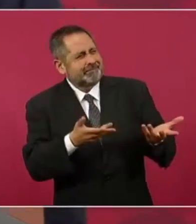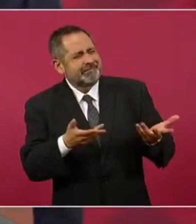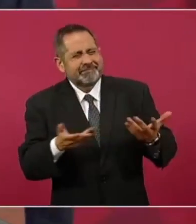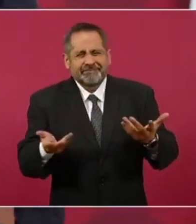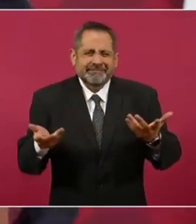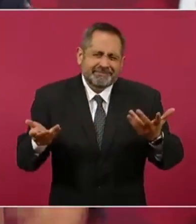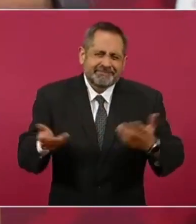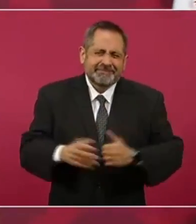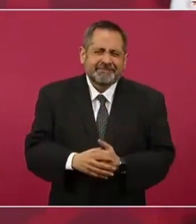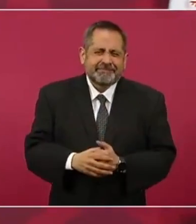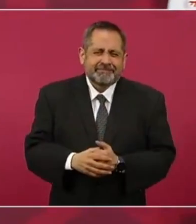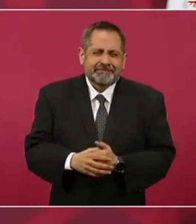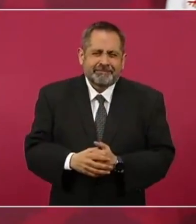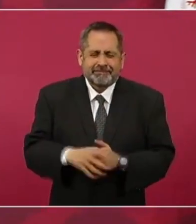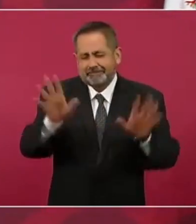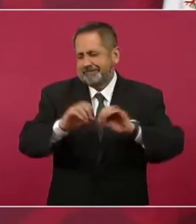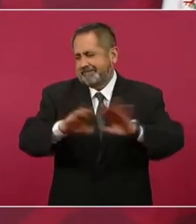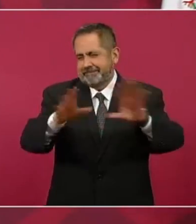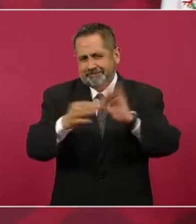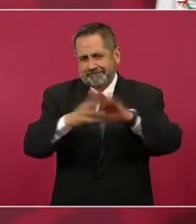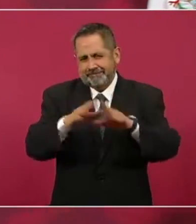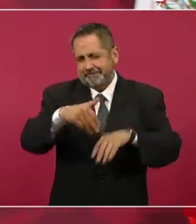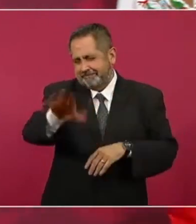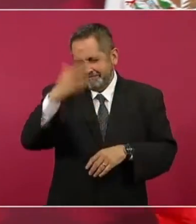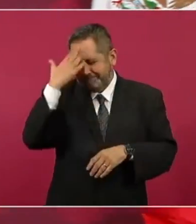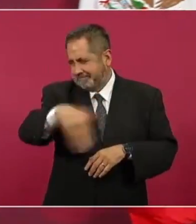Porque, bueno, ya se los dejo.